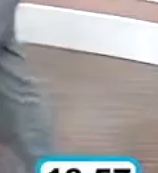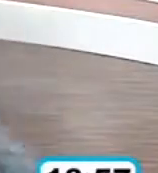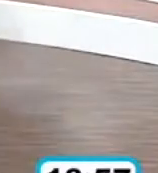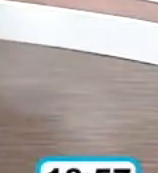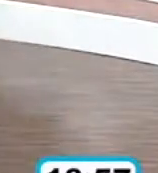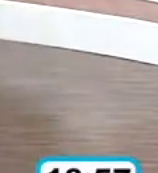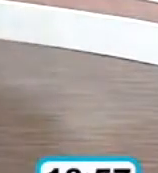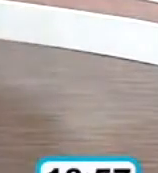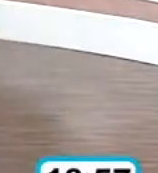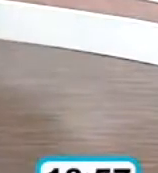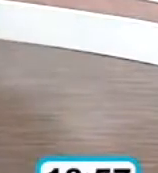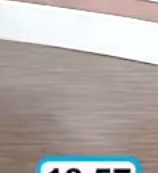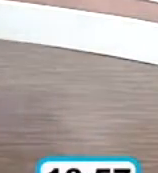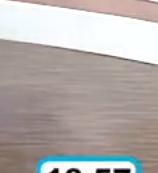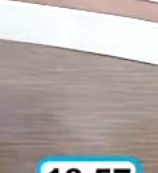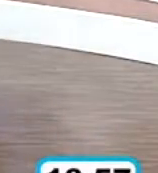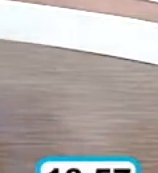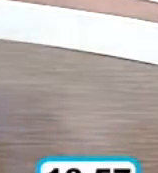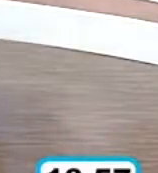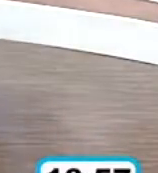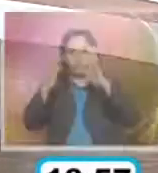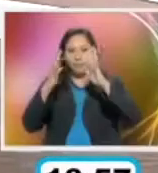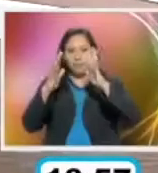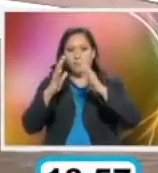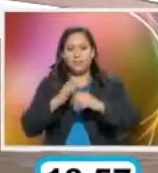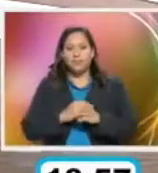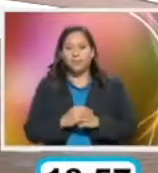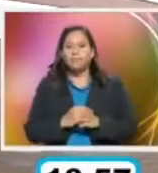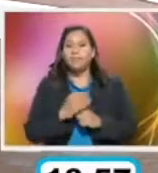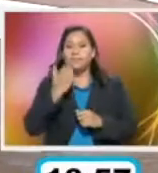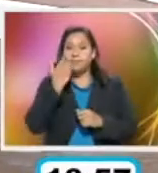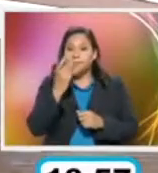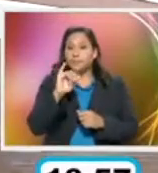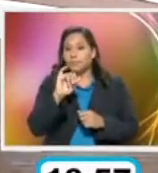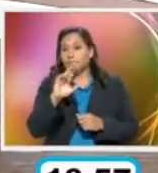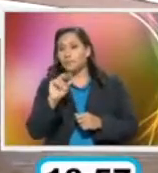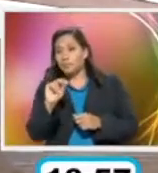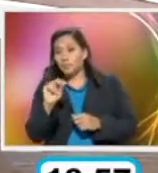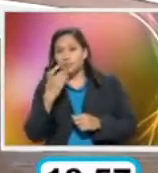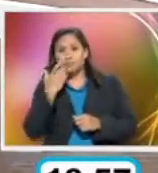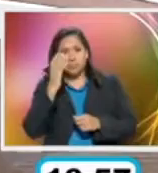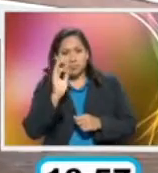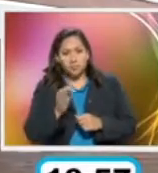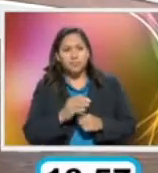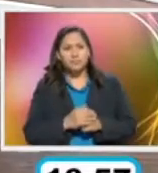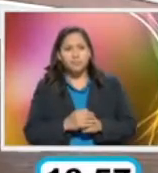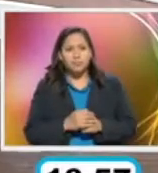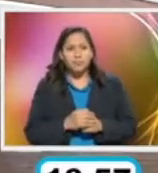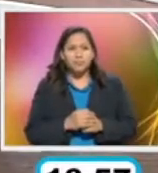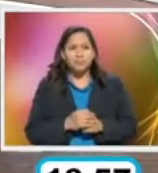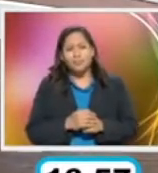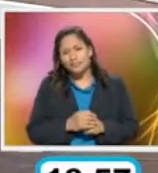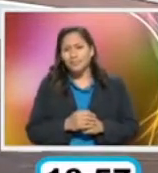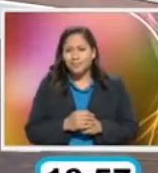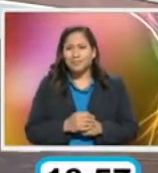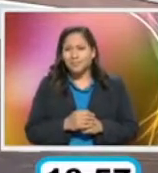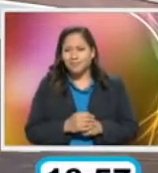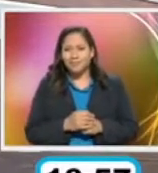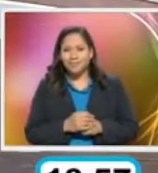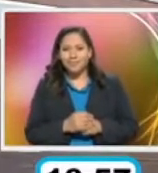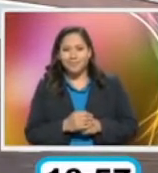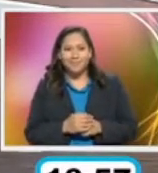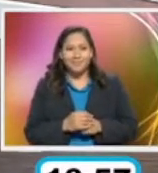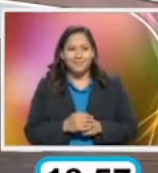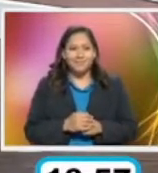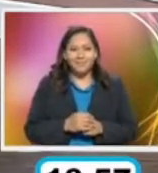Ellos son Villa Cariño y esto fue ¿Quieres o no? ¿Quieres o no? ¿Y quiso o no? Sí, por lo general sí,